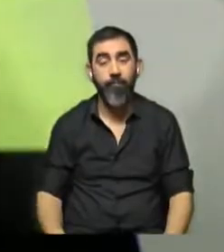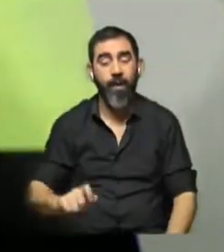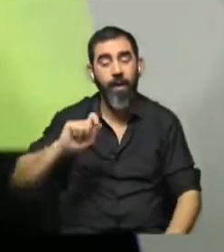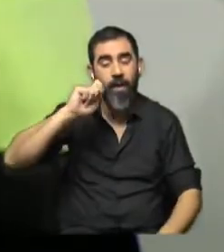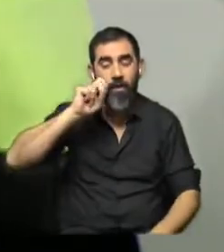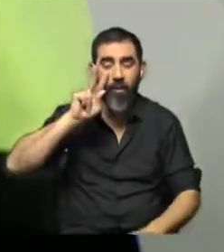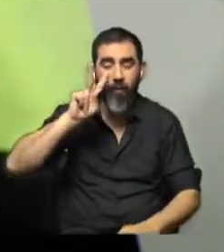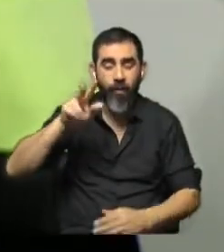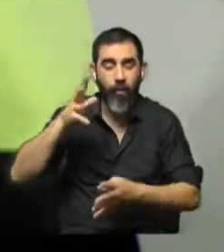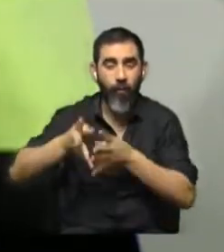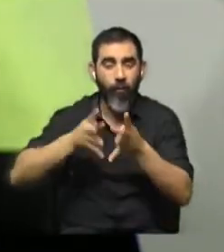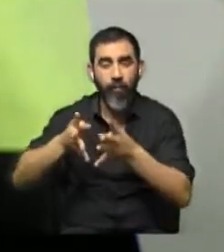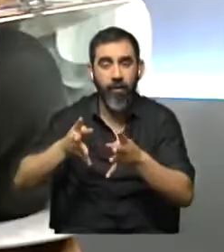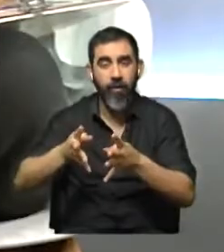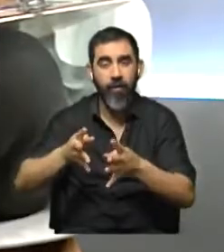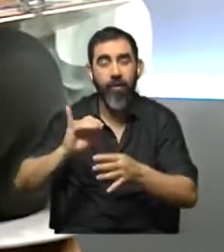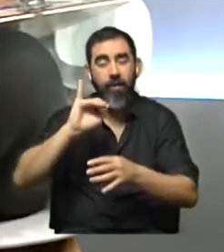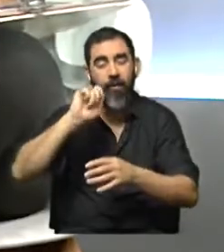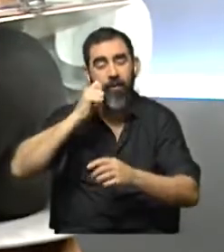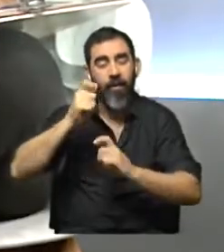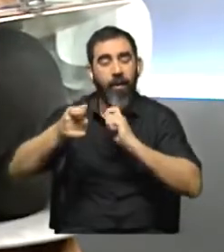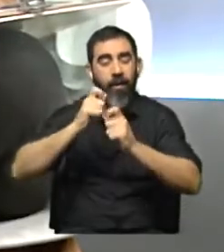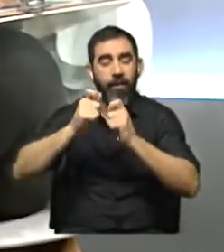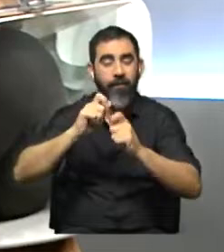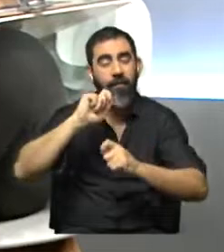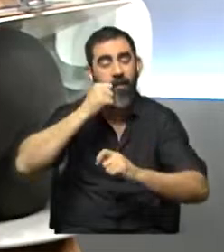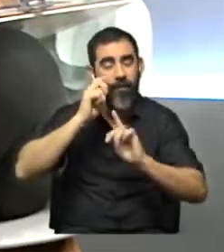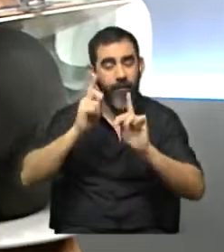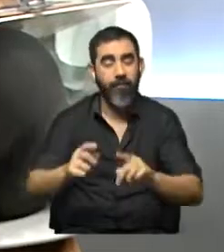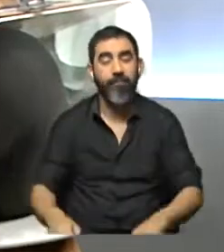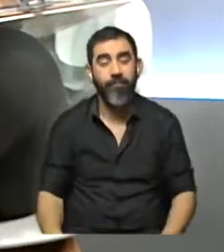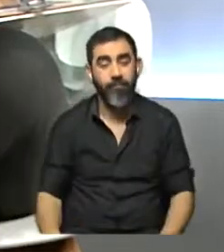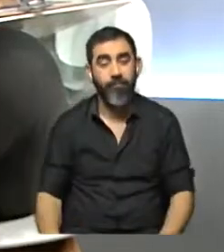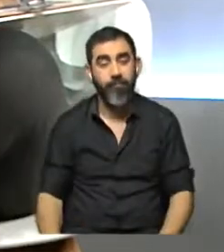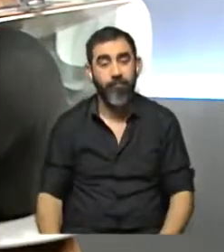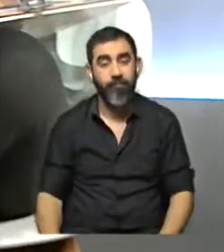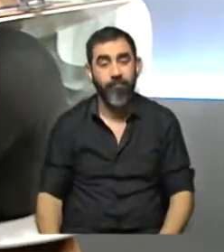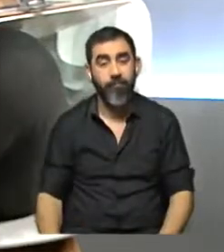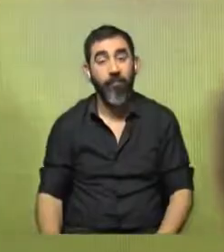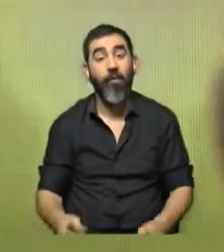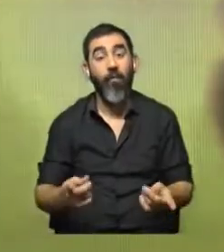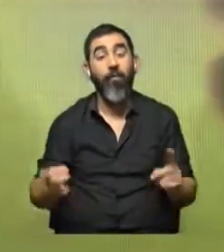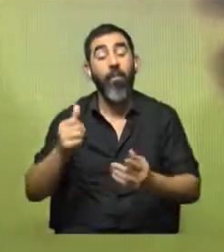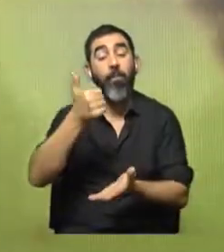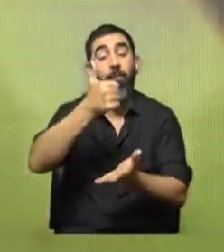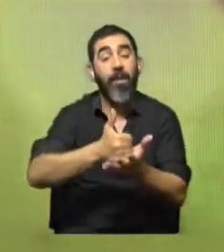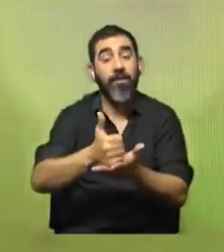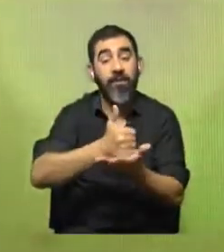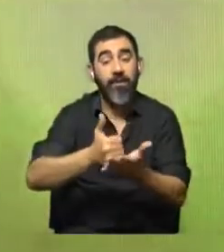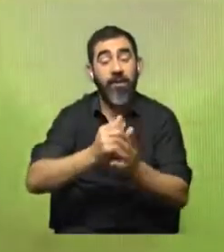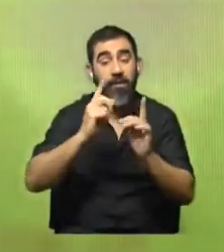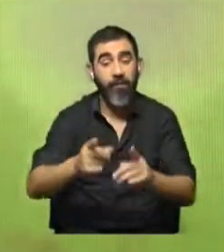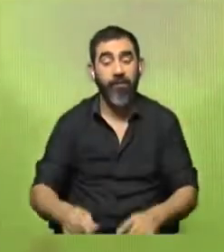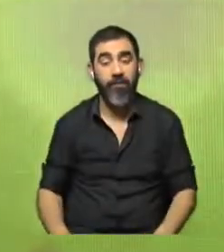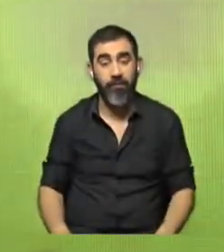de viento. Sí. Qué lindas notas que se hacen ahí, ¿no? Muy buena, lindo, sí. Y bueno, va a estar, vuelve la presencialidad, como decía Pablo,